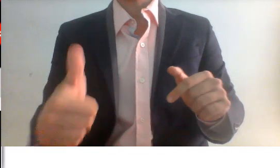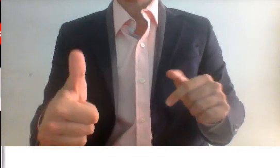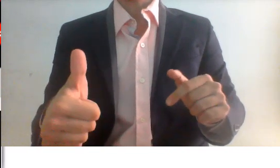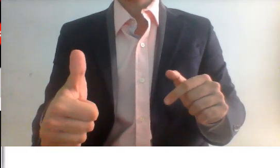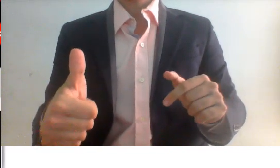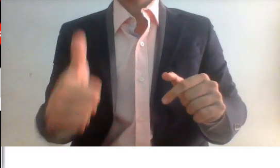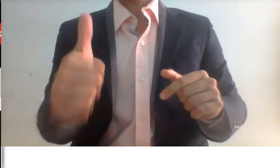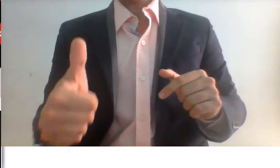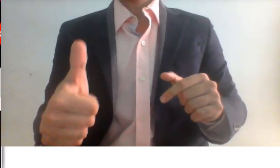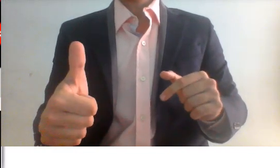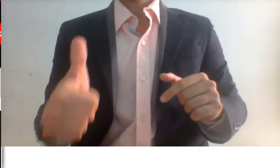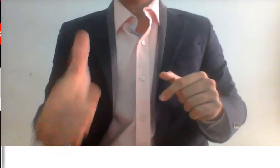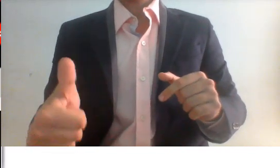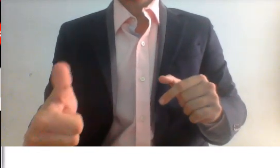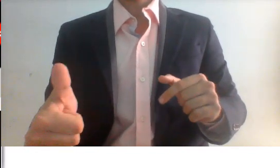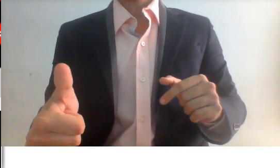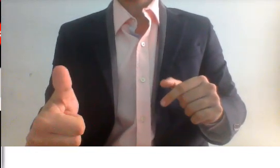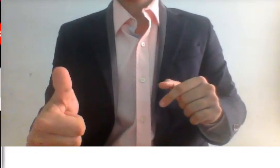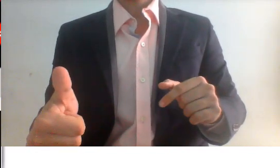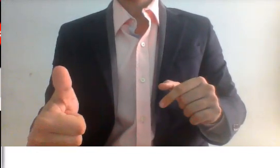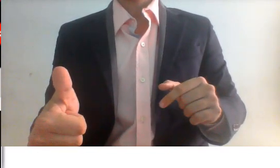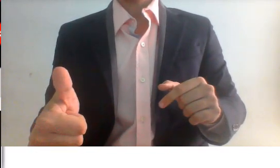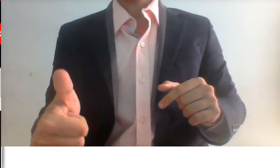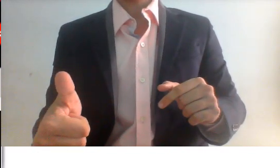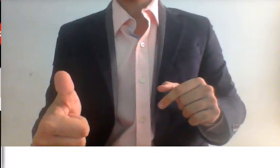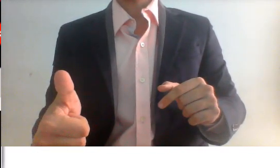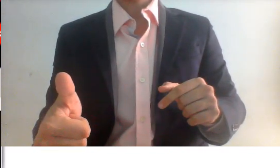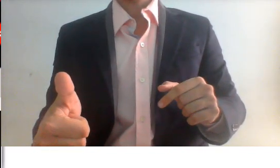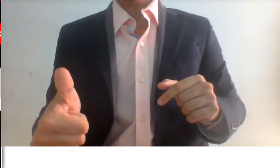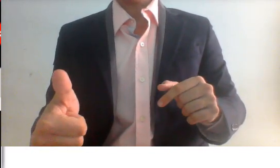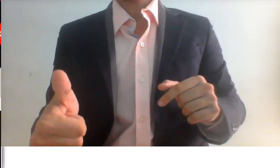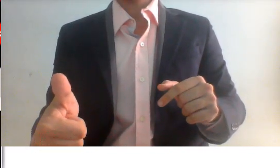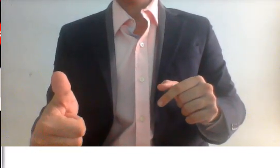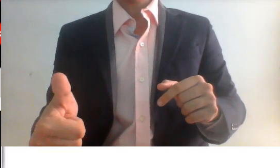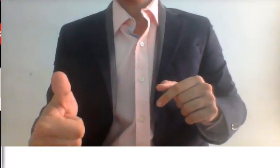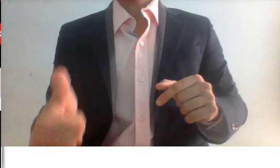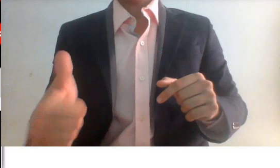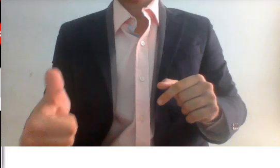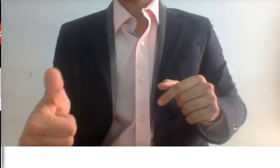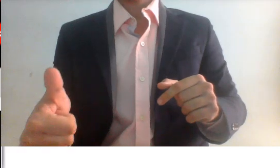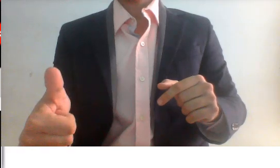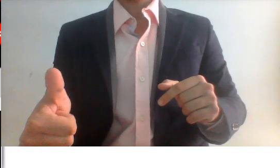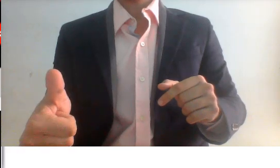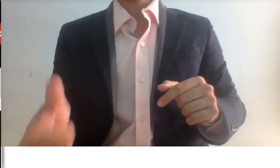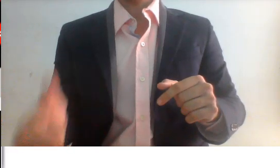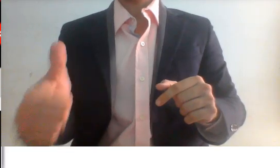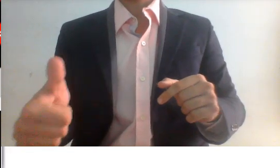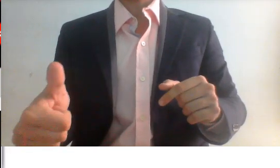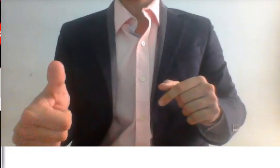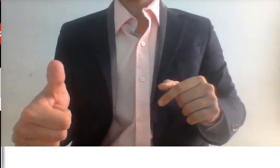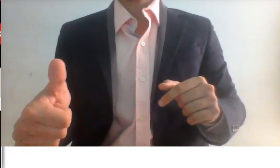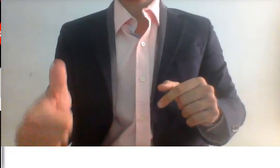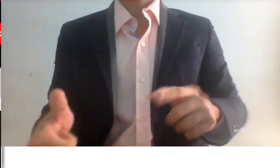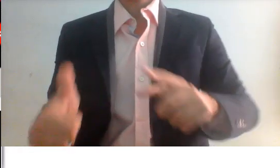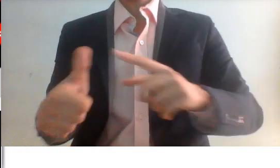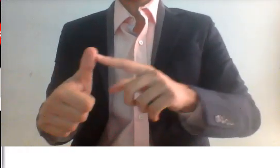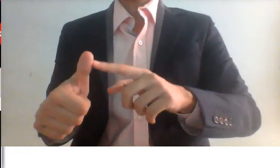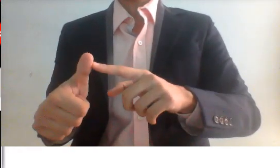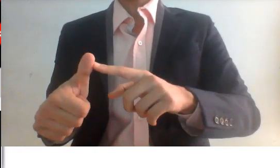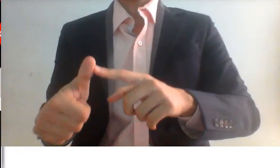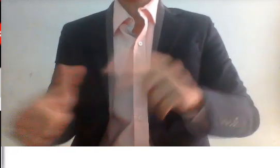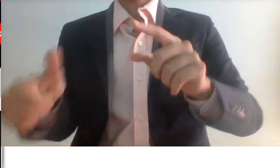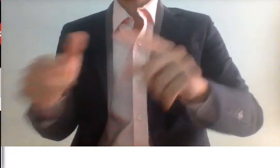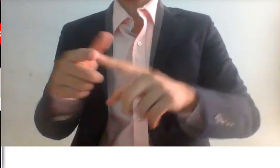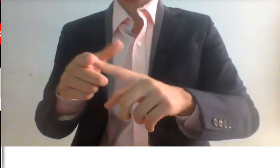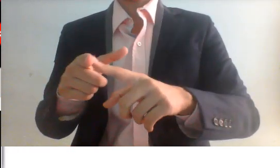del PAN. ¿Por qué? Son los que dicen que defienden los fideicomisos para la gente. No, defienden los fideicomisos para sus campañas políticas, para